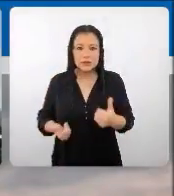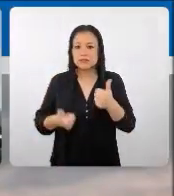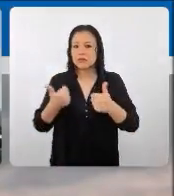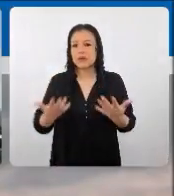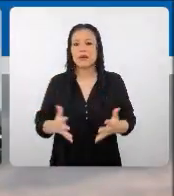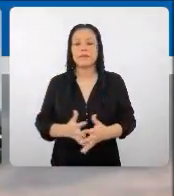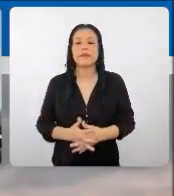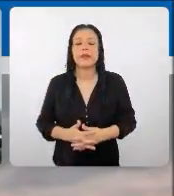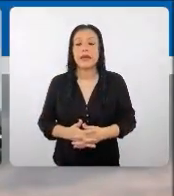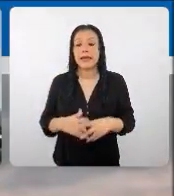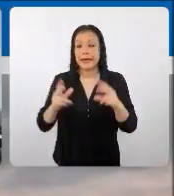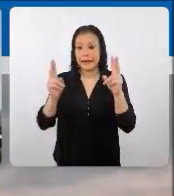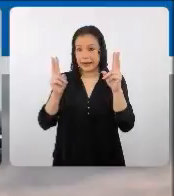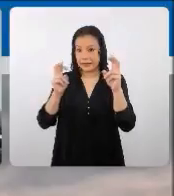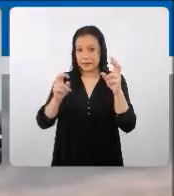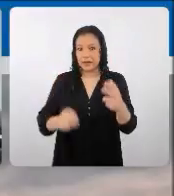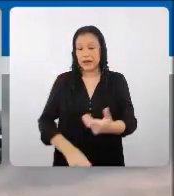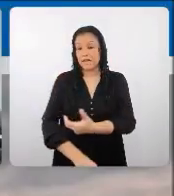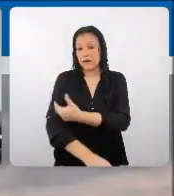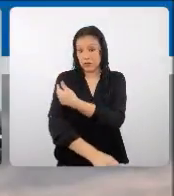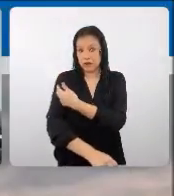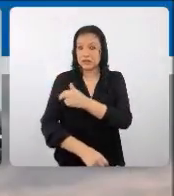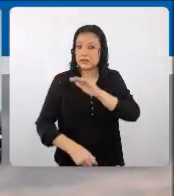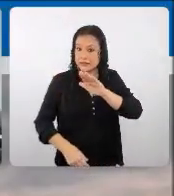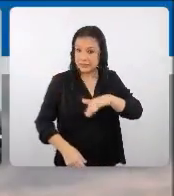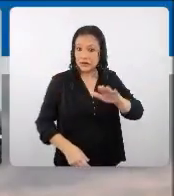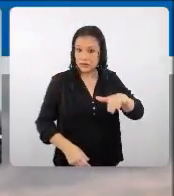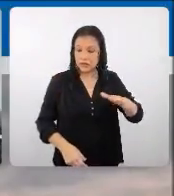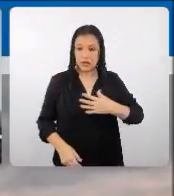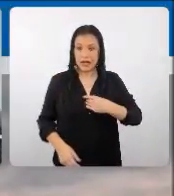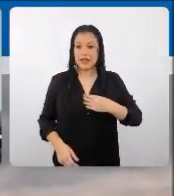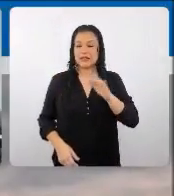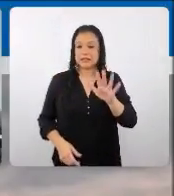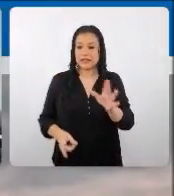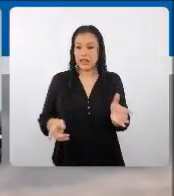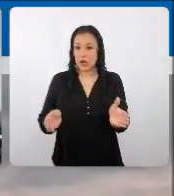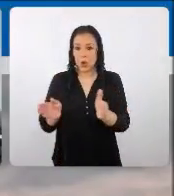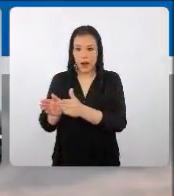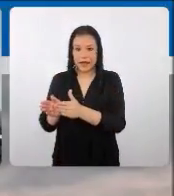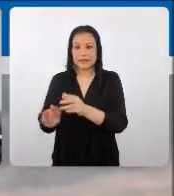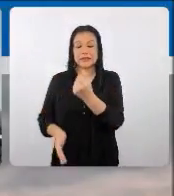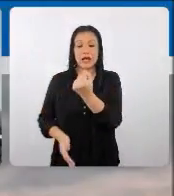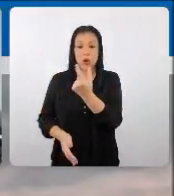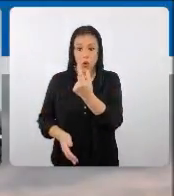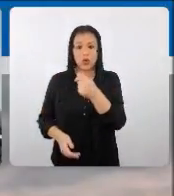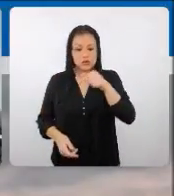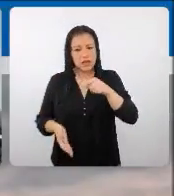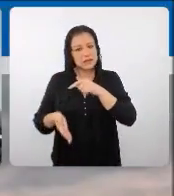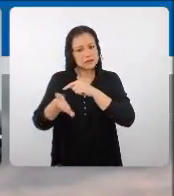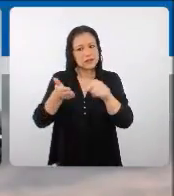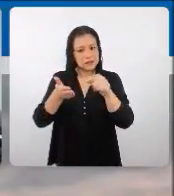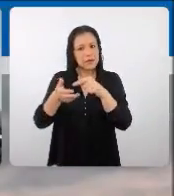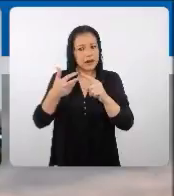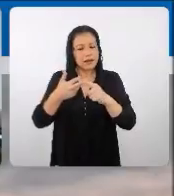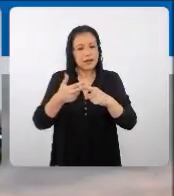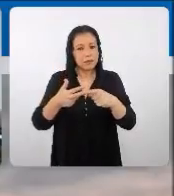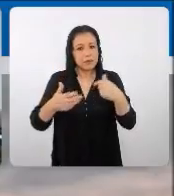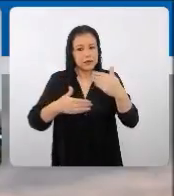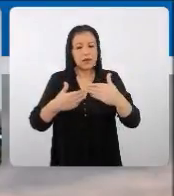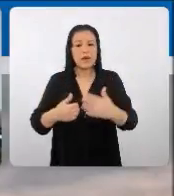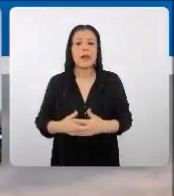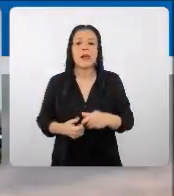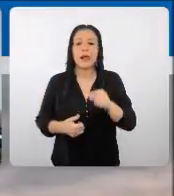bueno, el tema de la vacunación de los niños de 5 a 11 años es lo que ha ocurrido esta semana, estos días.